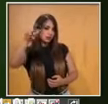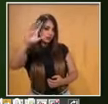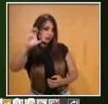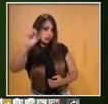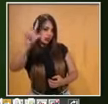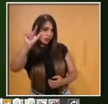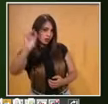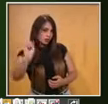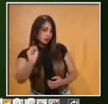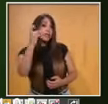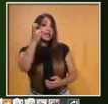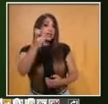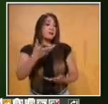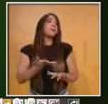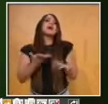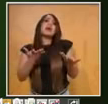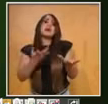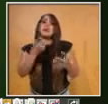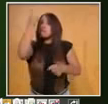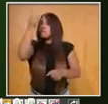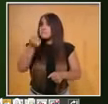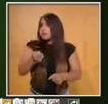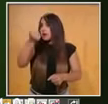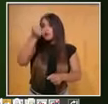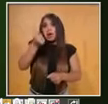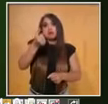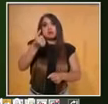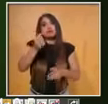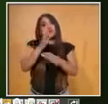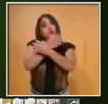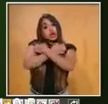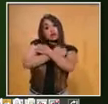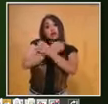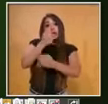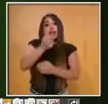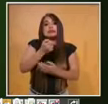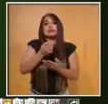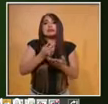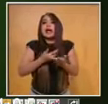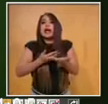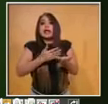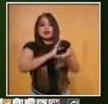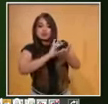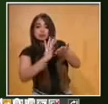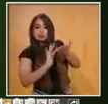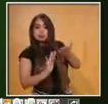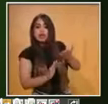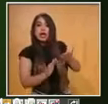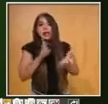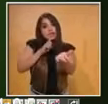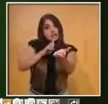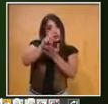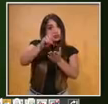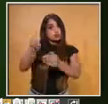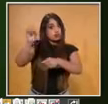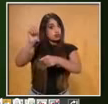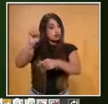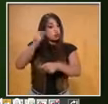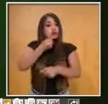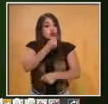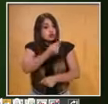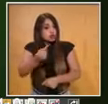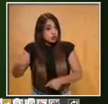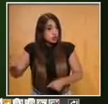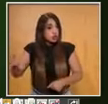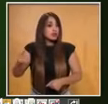la campaña de alfabetización para hacer cumplir el derecho de todos los niños con la creación de la